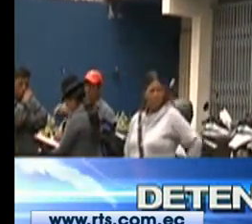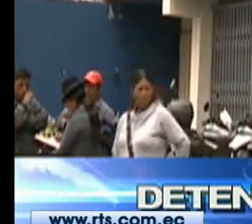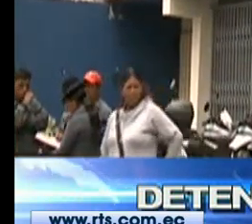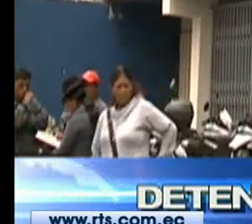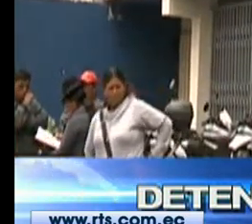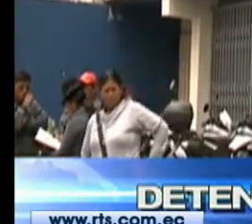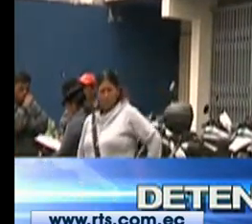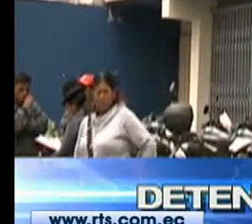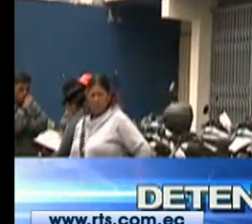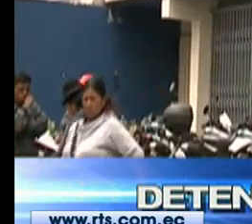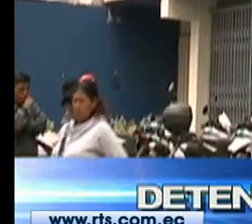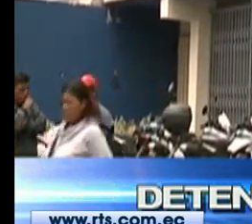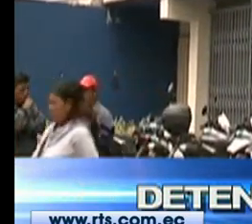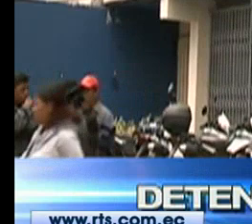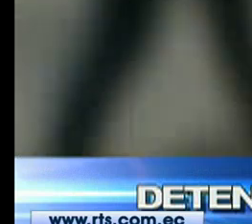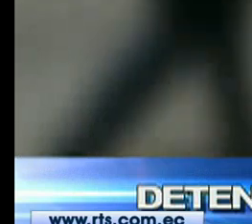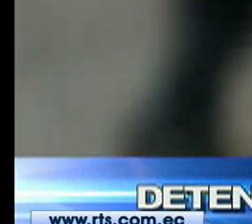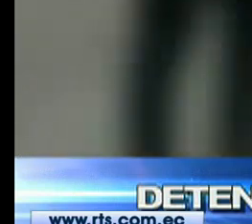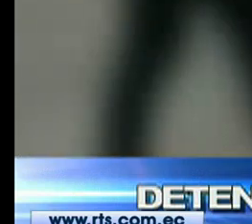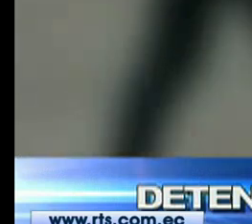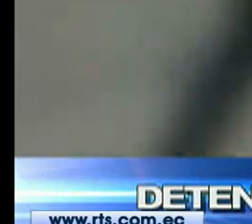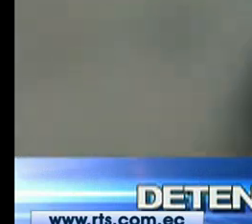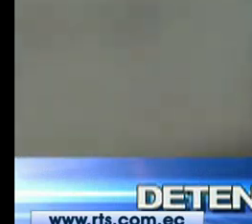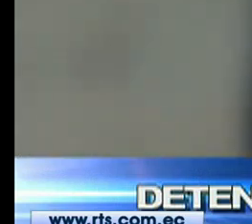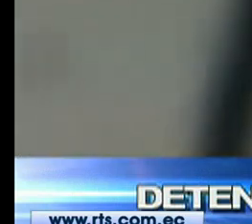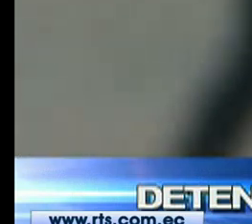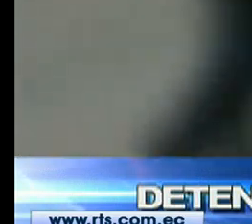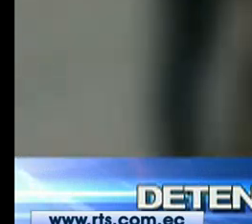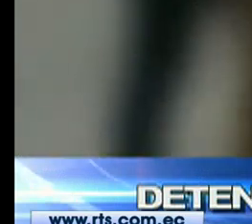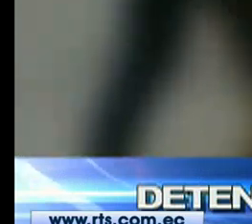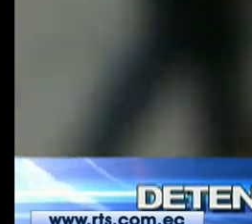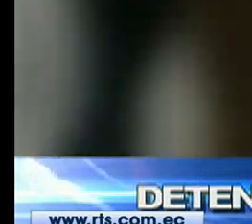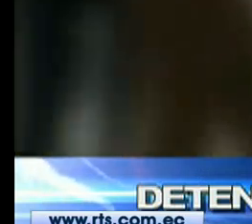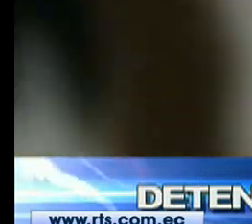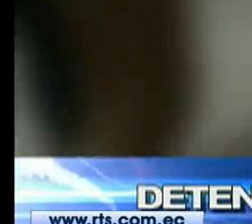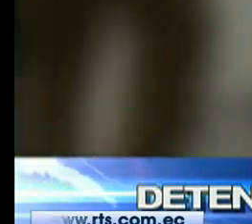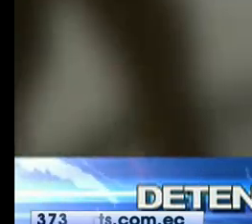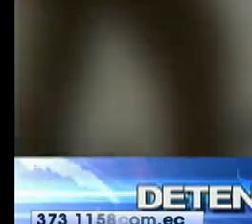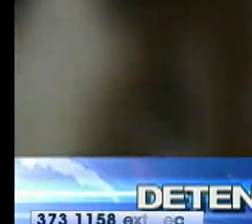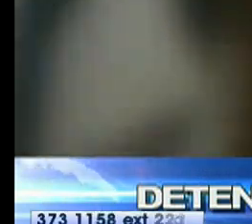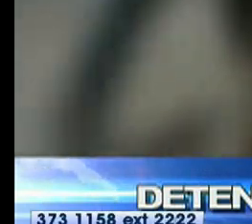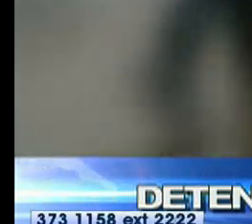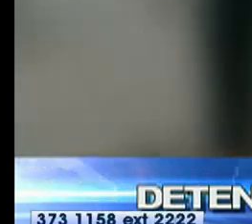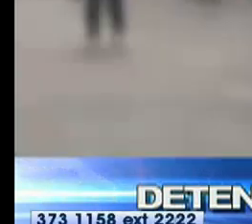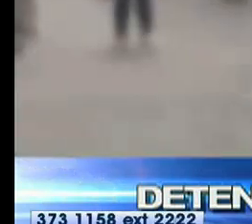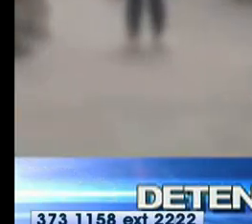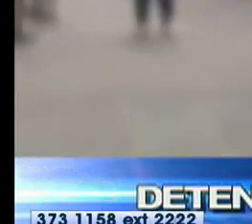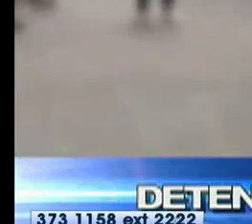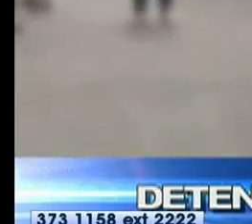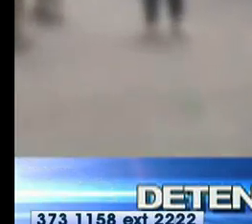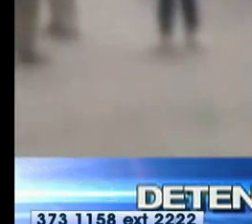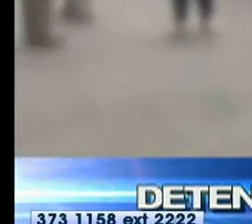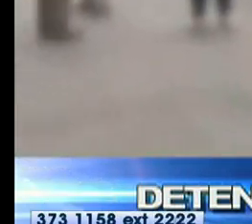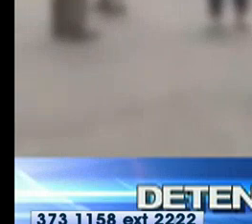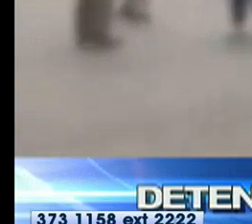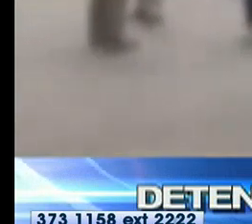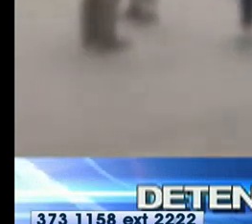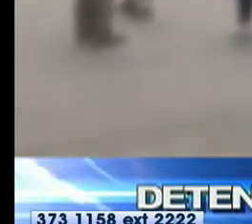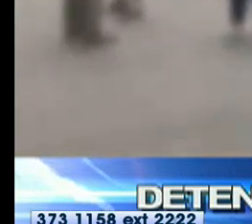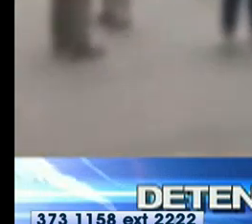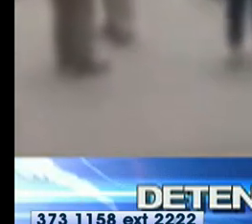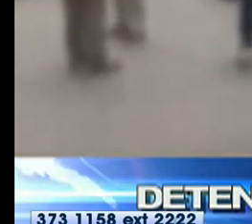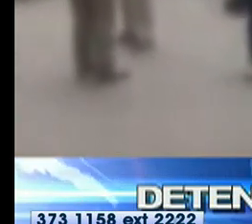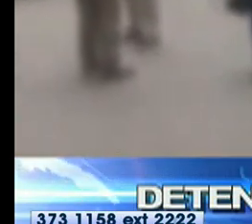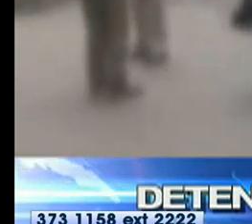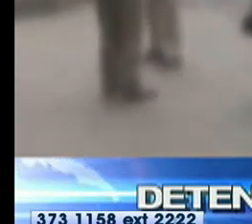para atacar. Una de ellas tendría dos hijos de su abusador.